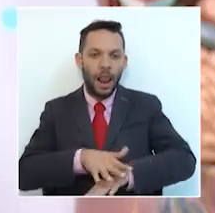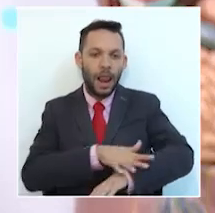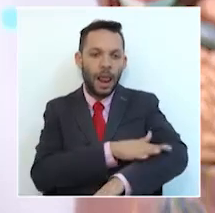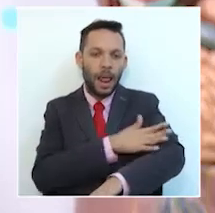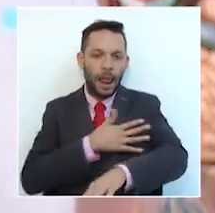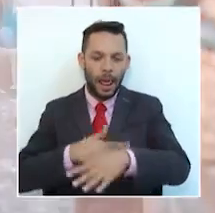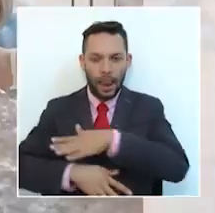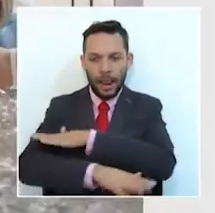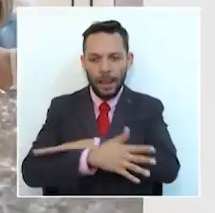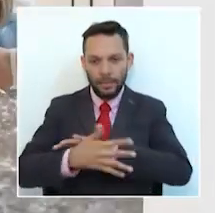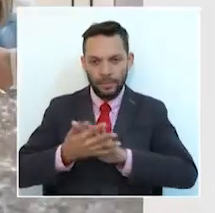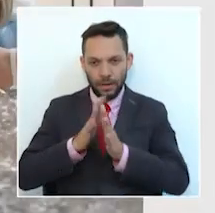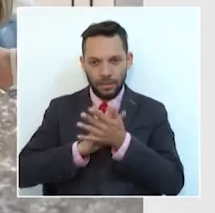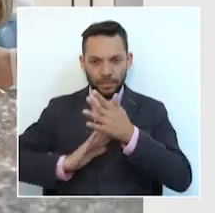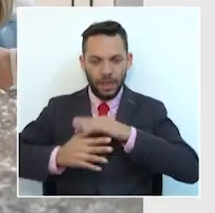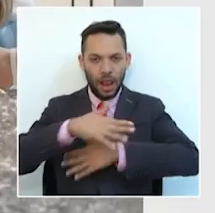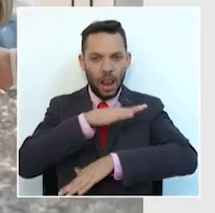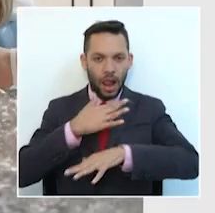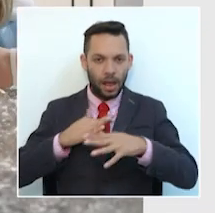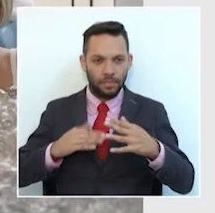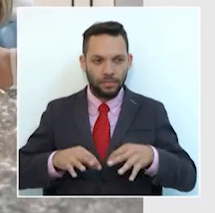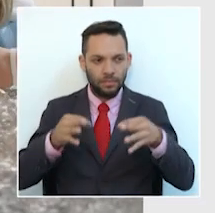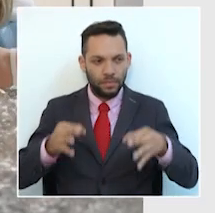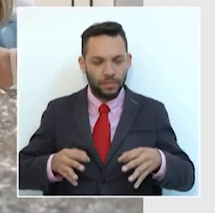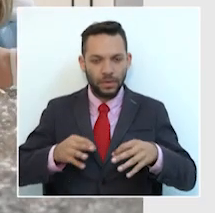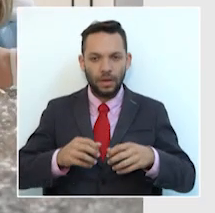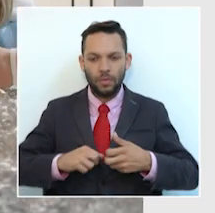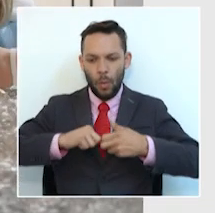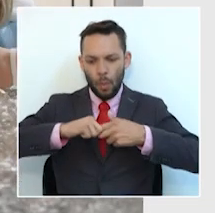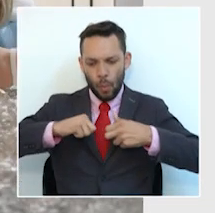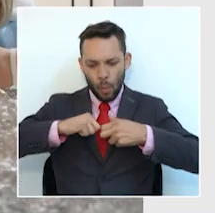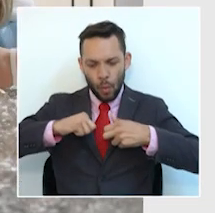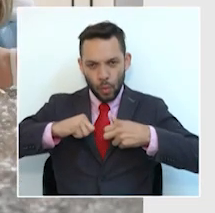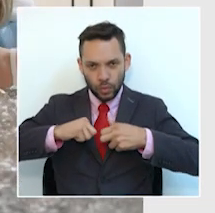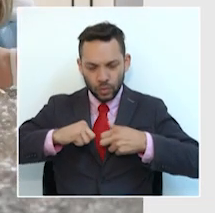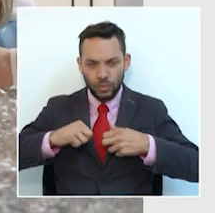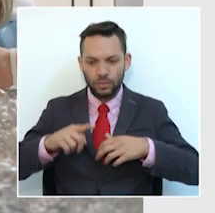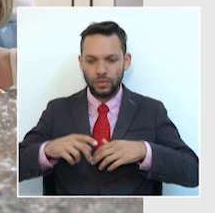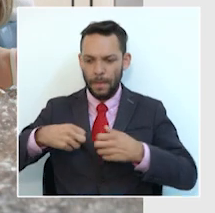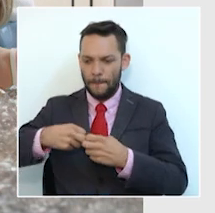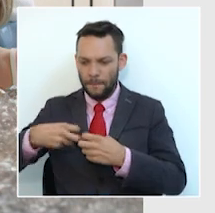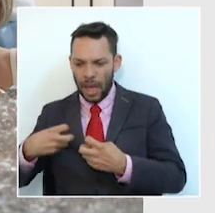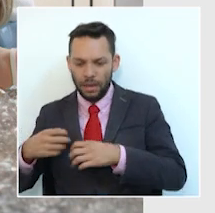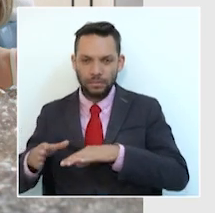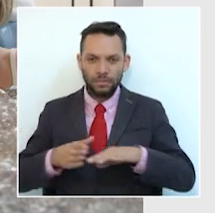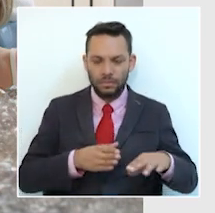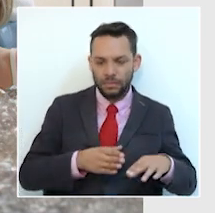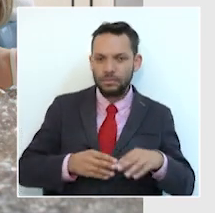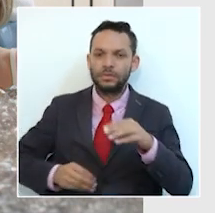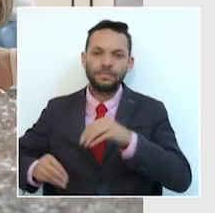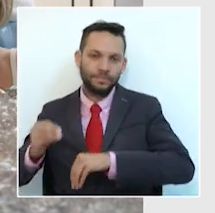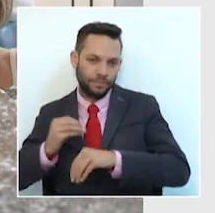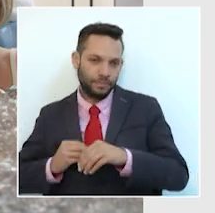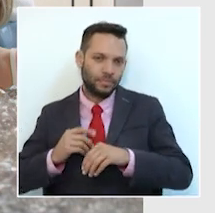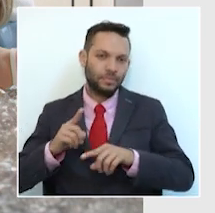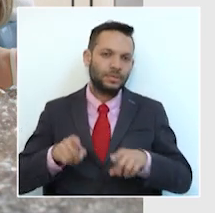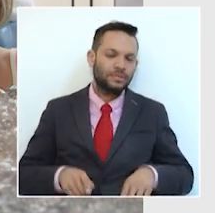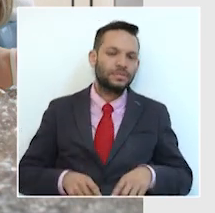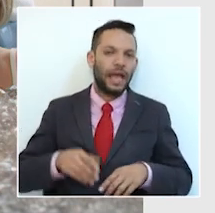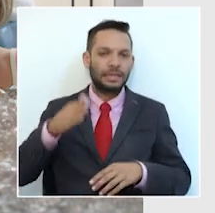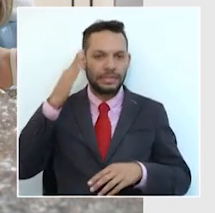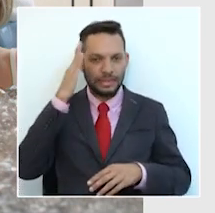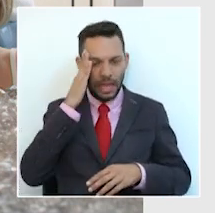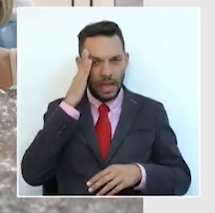o si estamos hablando una patología articular también a nivel de sabemos que hay mecanismos a